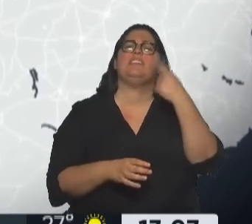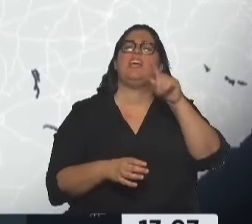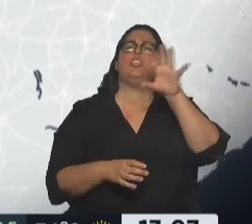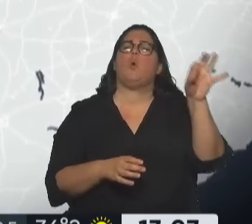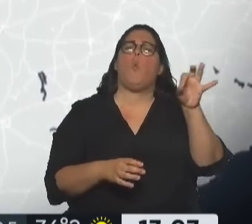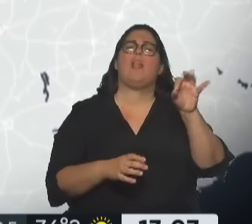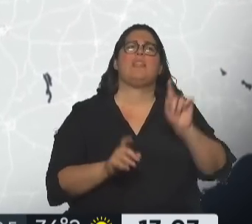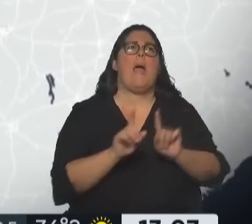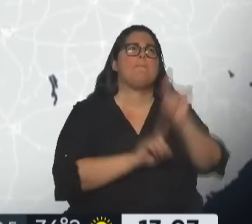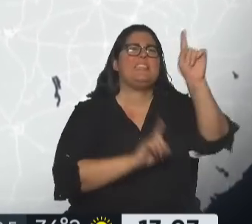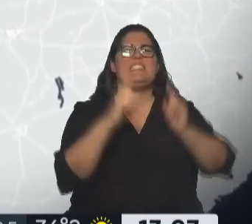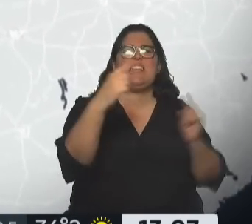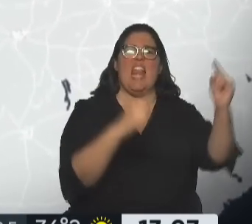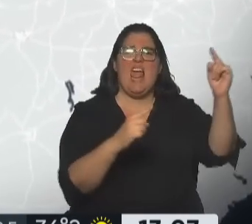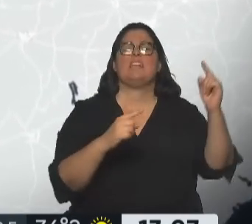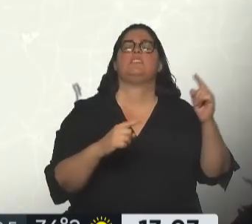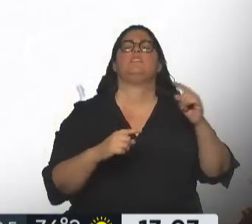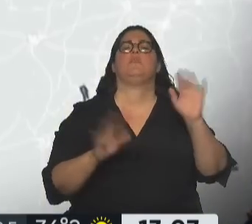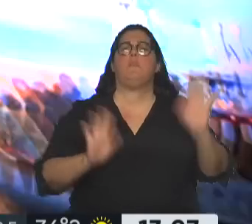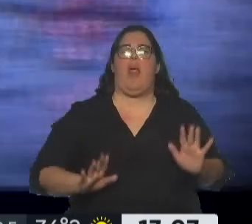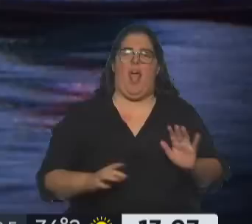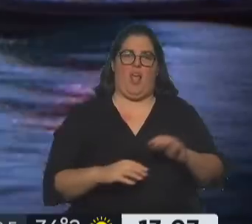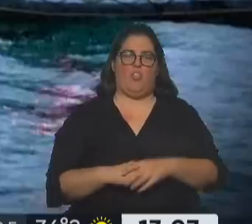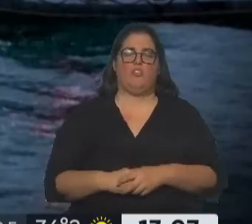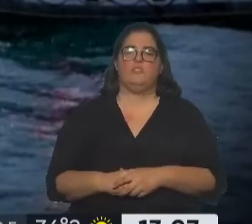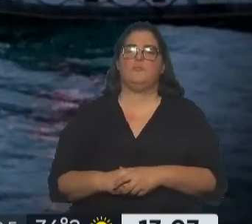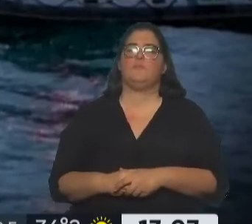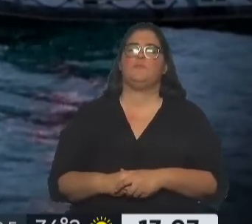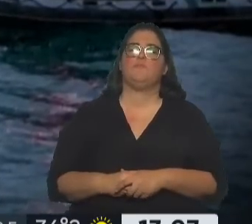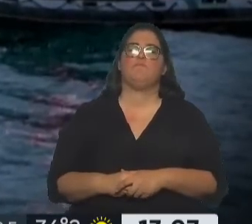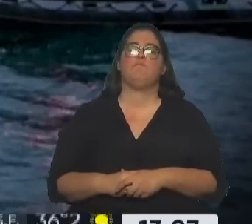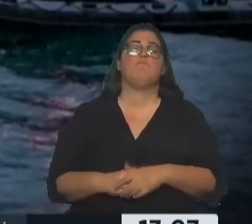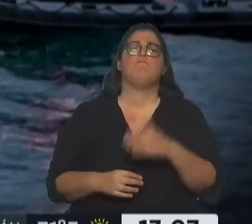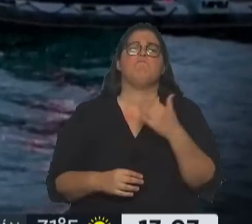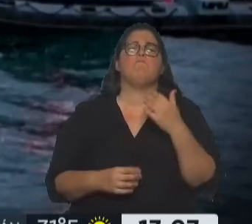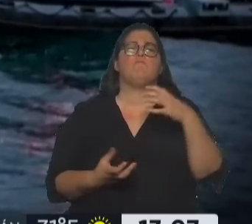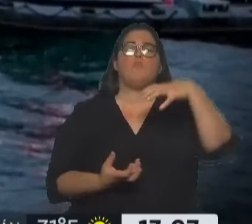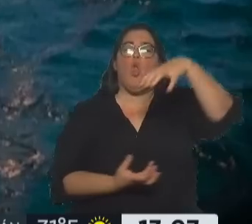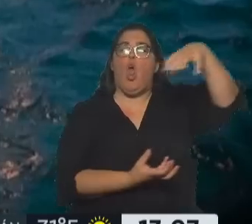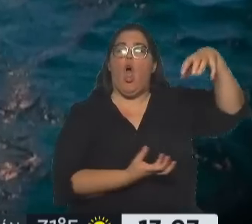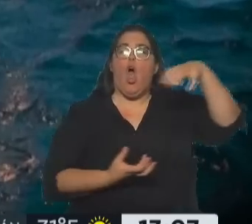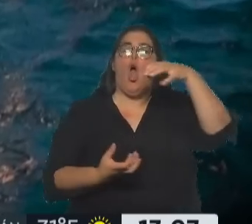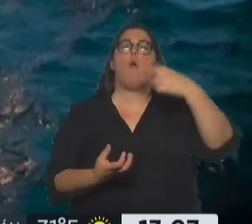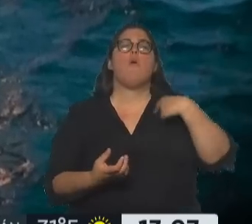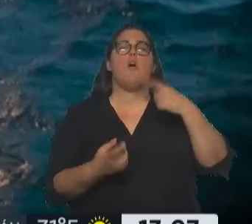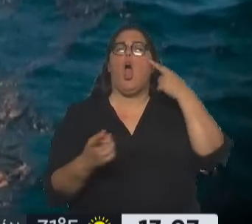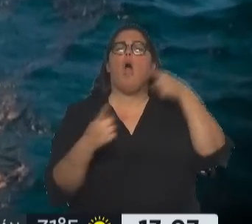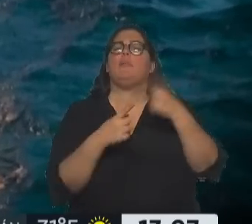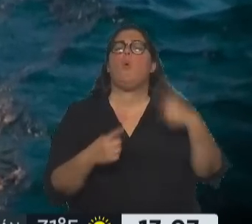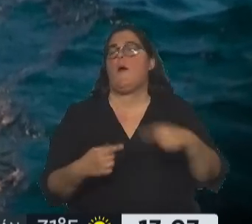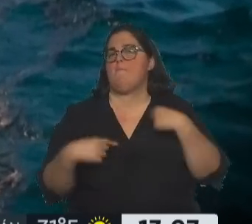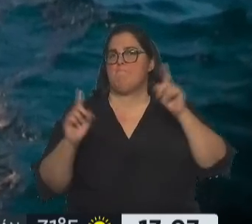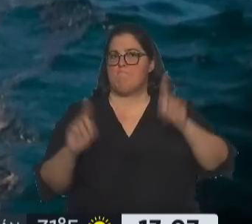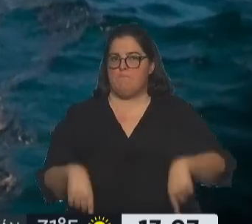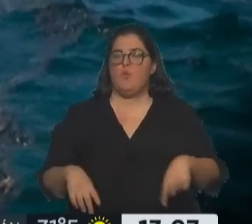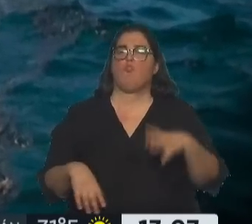misiles nucleares intercontinentales. Aún no se sabe cuál era la función del dispositivo, aunque el interés de las Fuerzas Armadas chinas